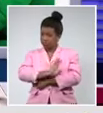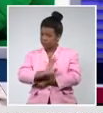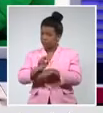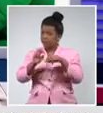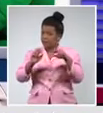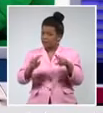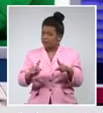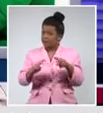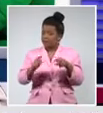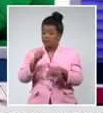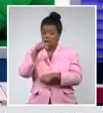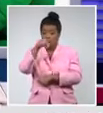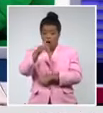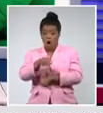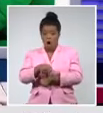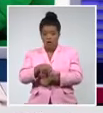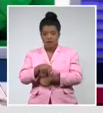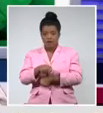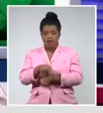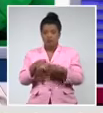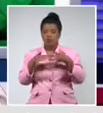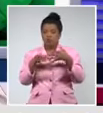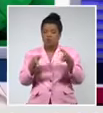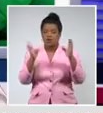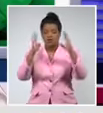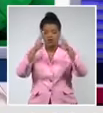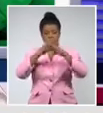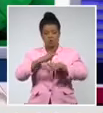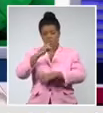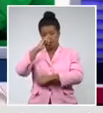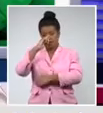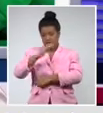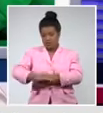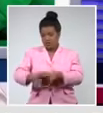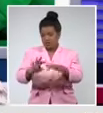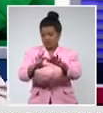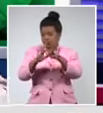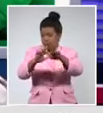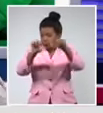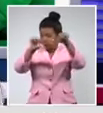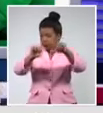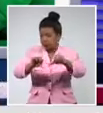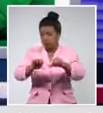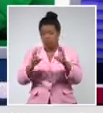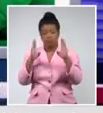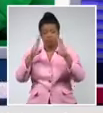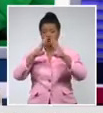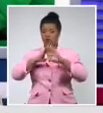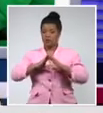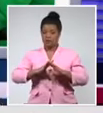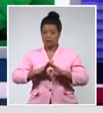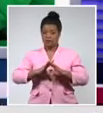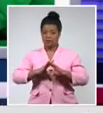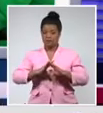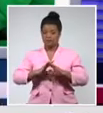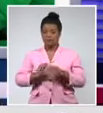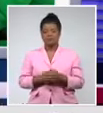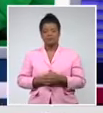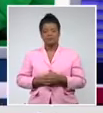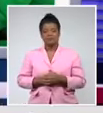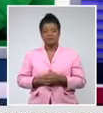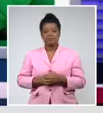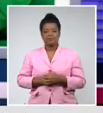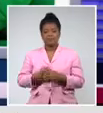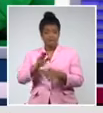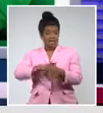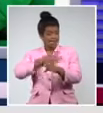hoy no tenemos pacientes ni graves ni críticos en este grupo de edad. Al final de la conferencia